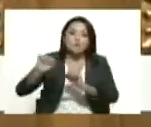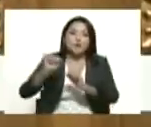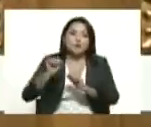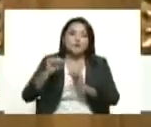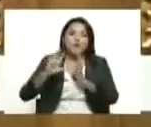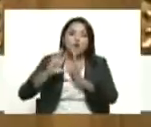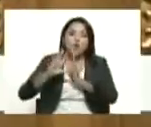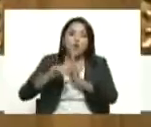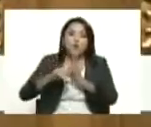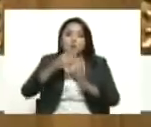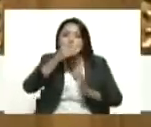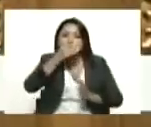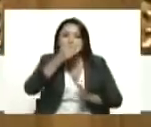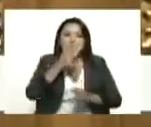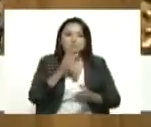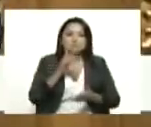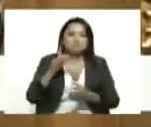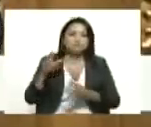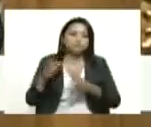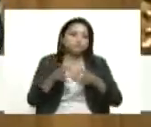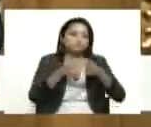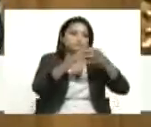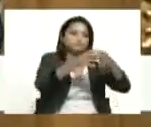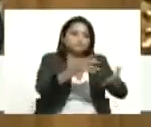Bolívar y fueron detenidos